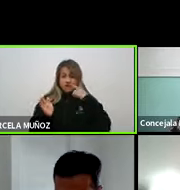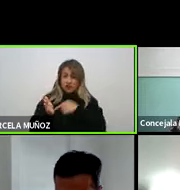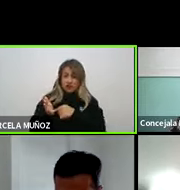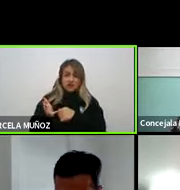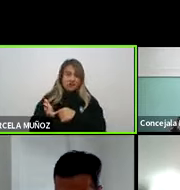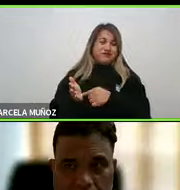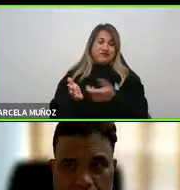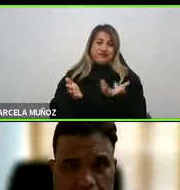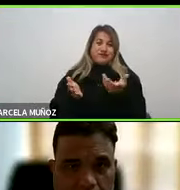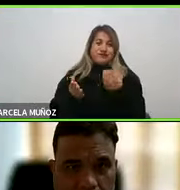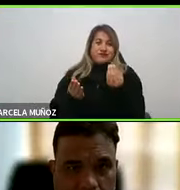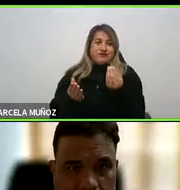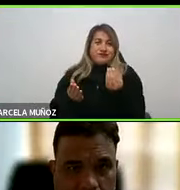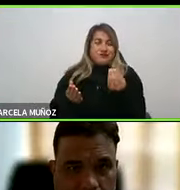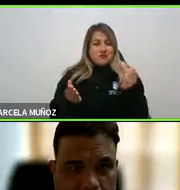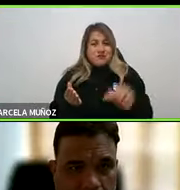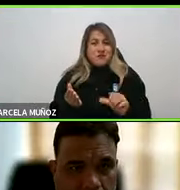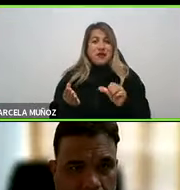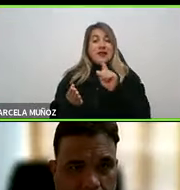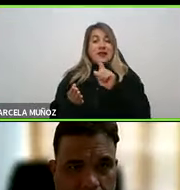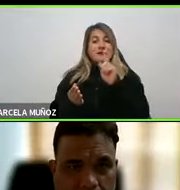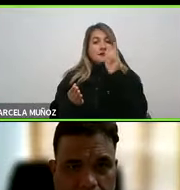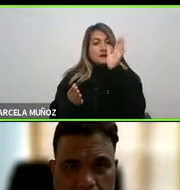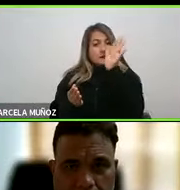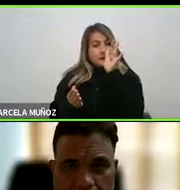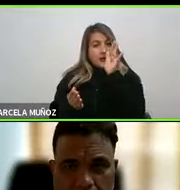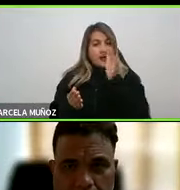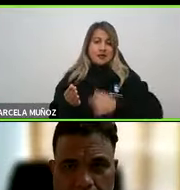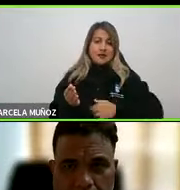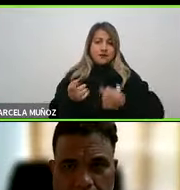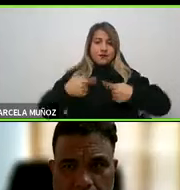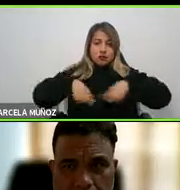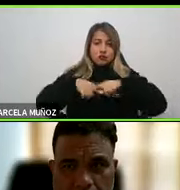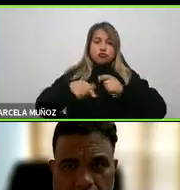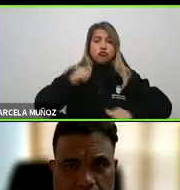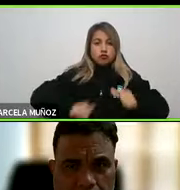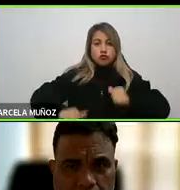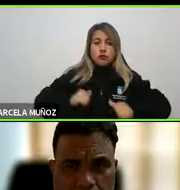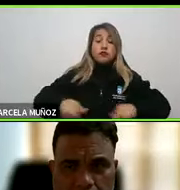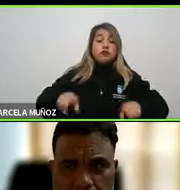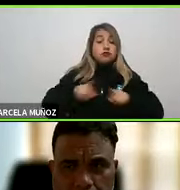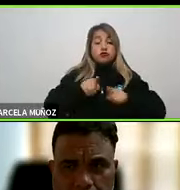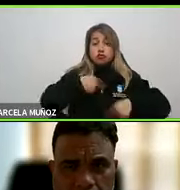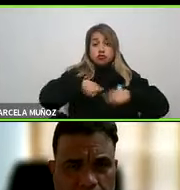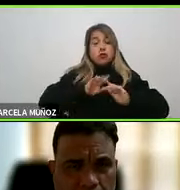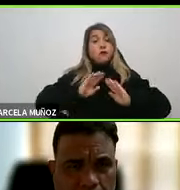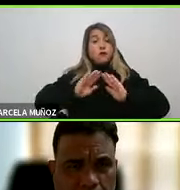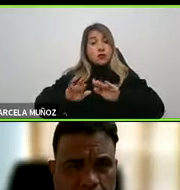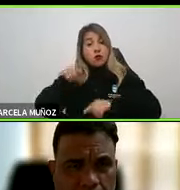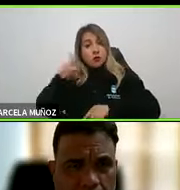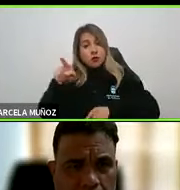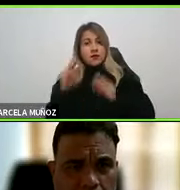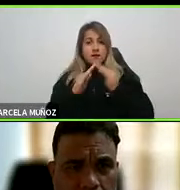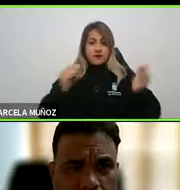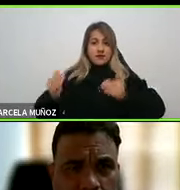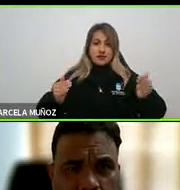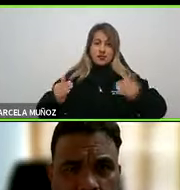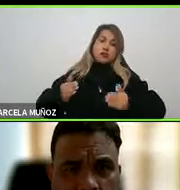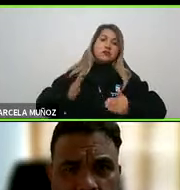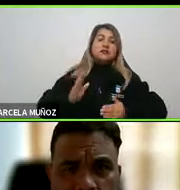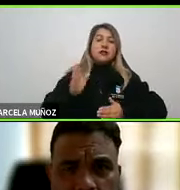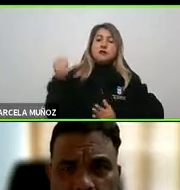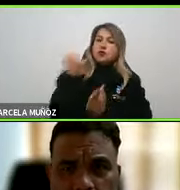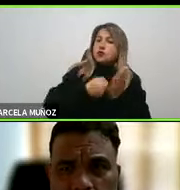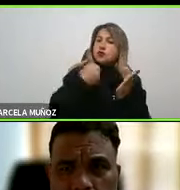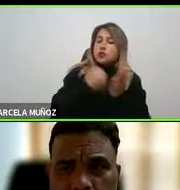nefasto porque se ríe de nuestro sufrimiento. Nosotros estamos con ustedes, vecinas y vecinos, y vamos a seguir haciendo